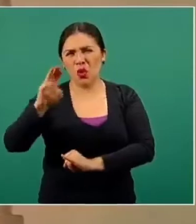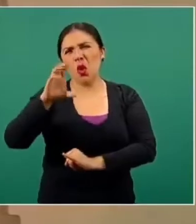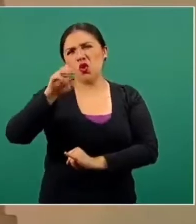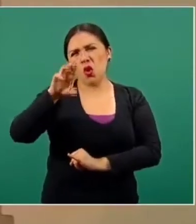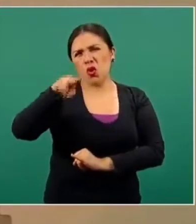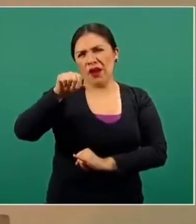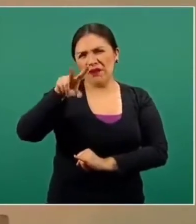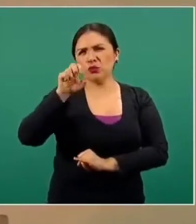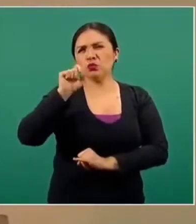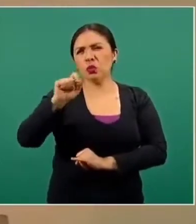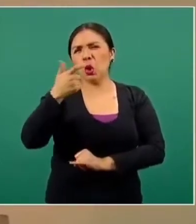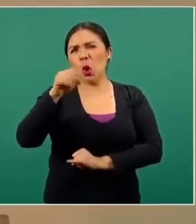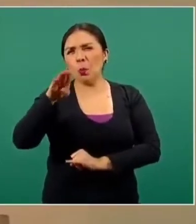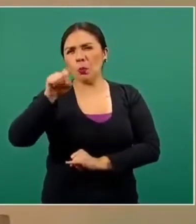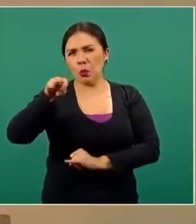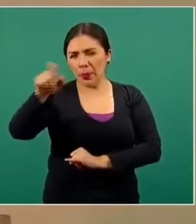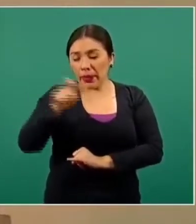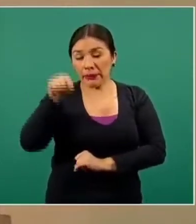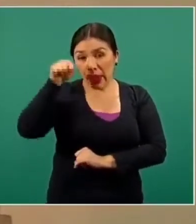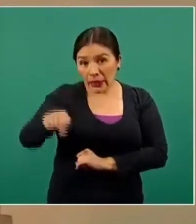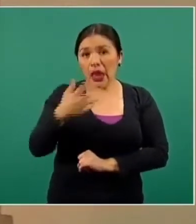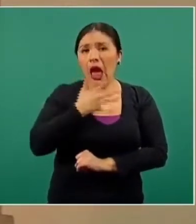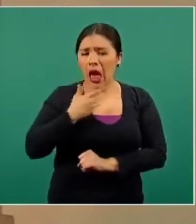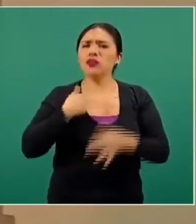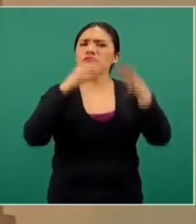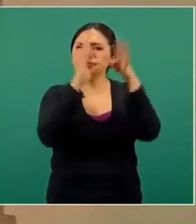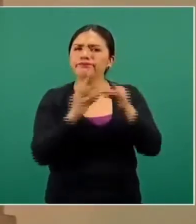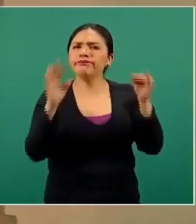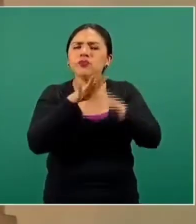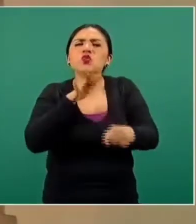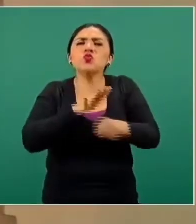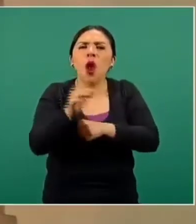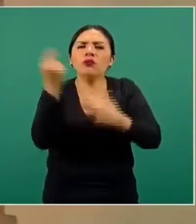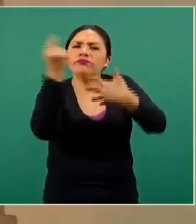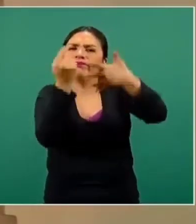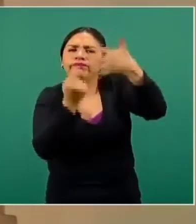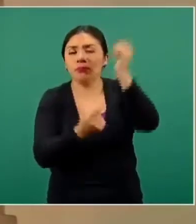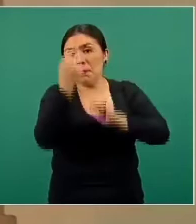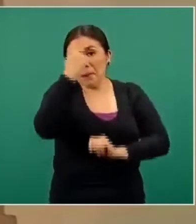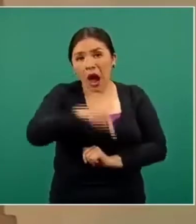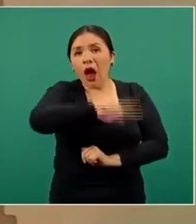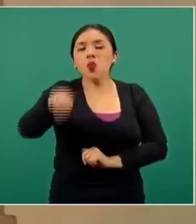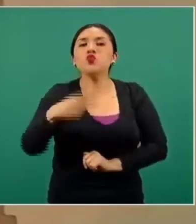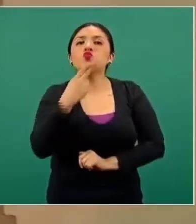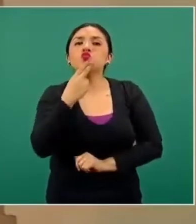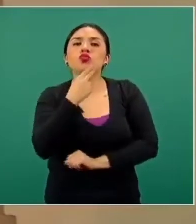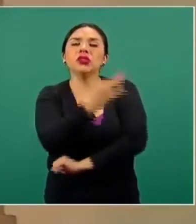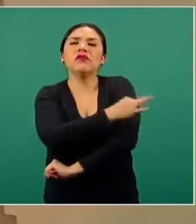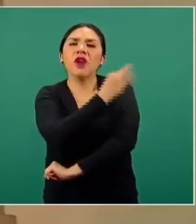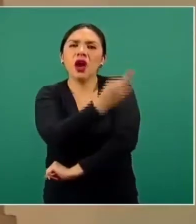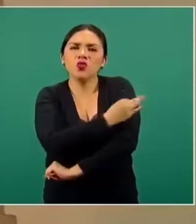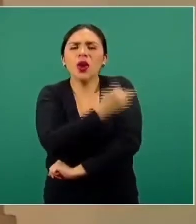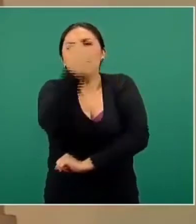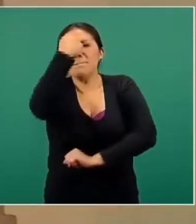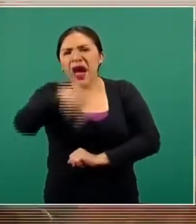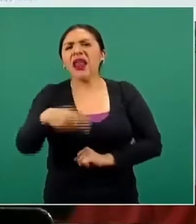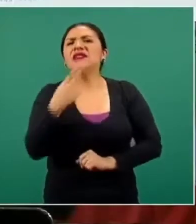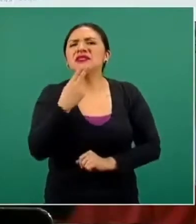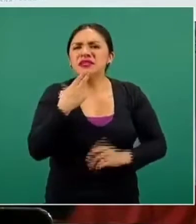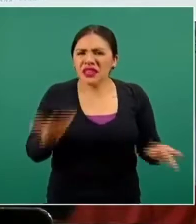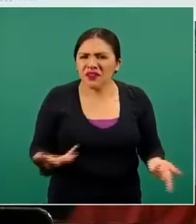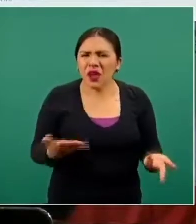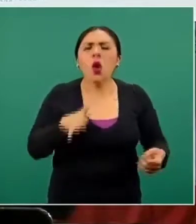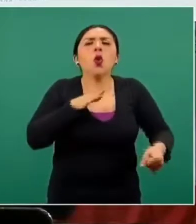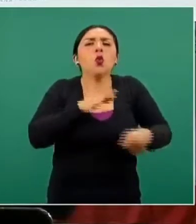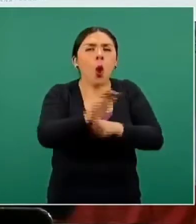coronavirus.gov.mx, especificamos cuáles son los criterios de utilización de la vacuna, cuáles son los propósitos y cuáles son